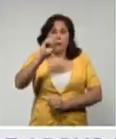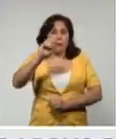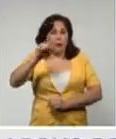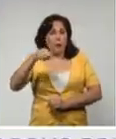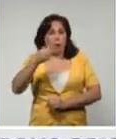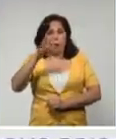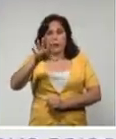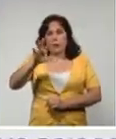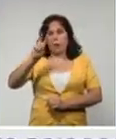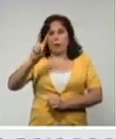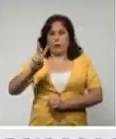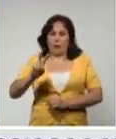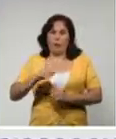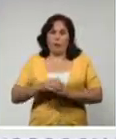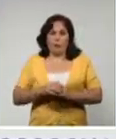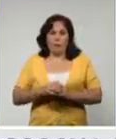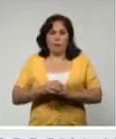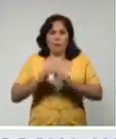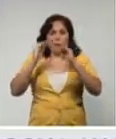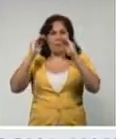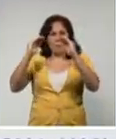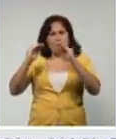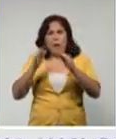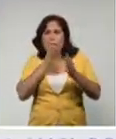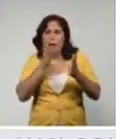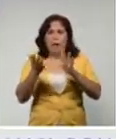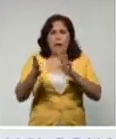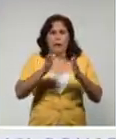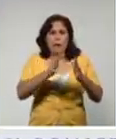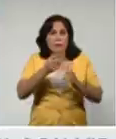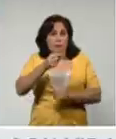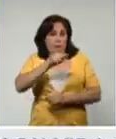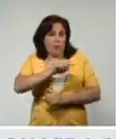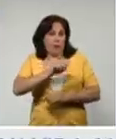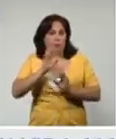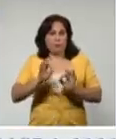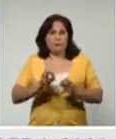0,52, que son tasas similares a las del día de ayer.